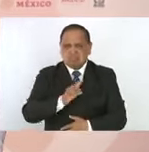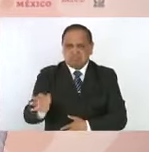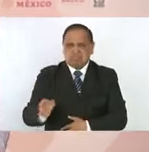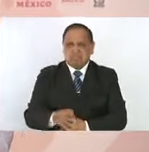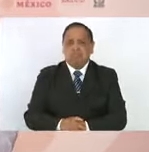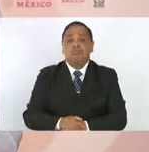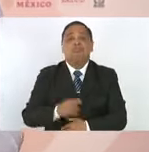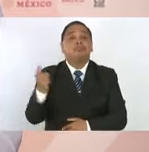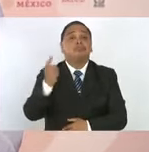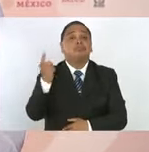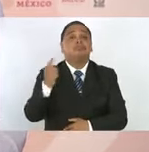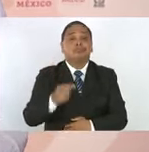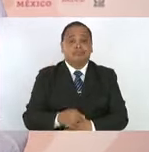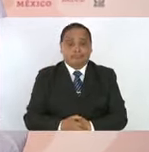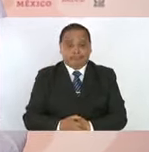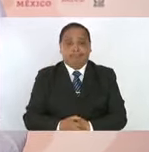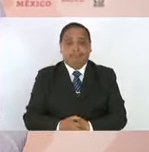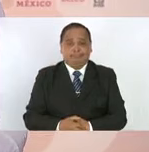había